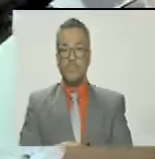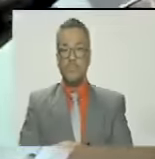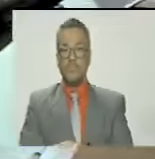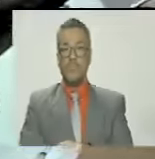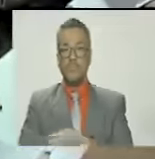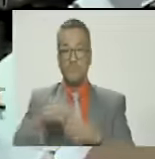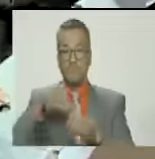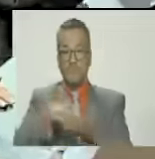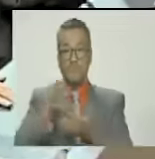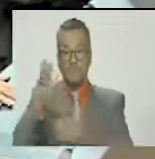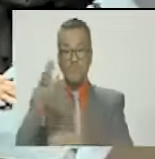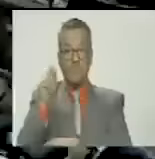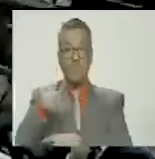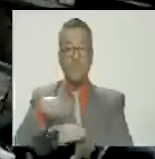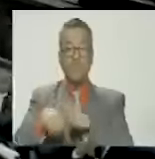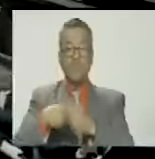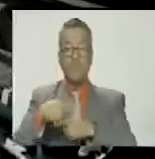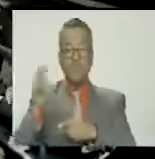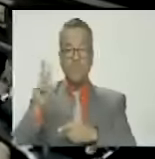El Parlamento de Venezuela,